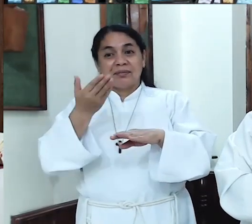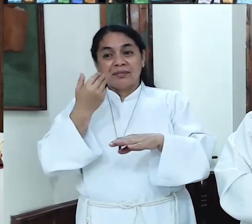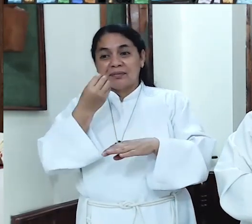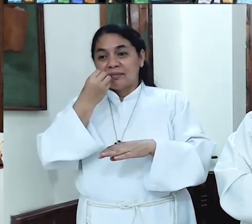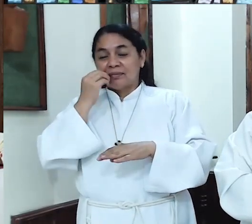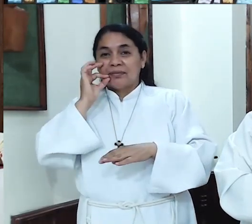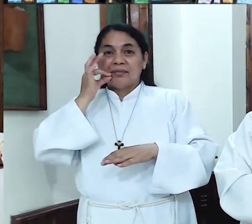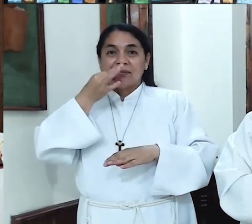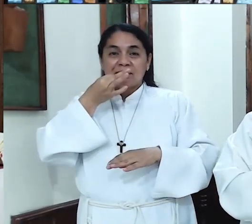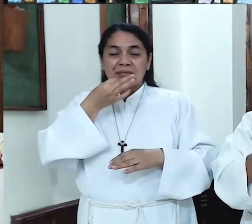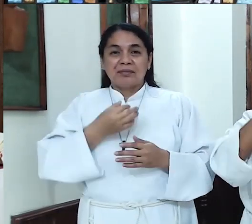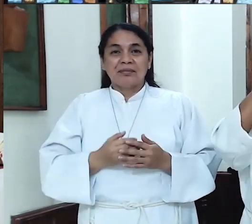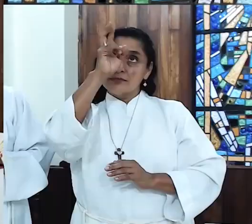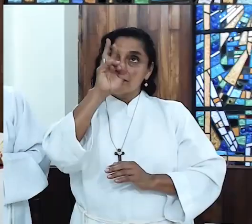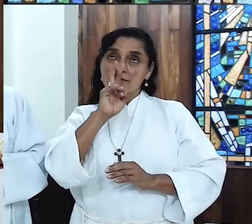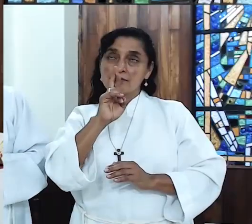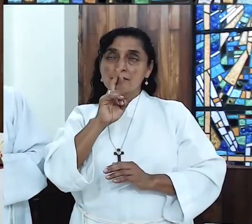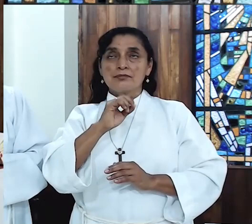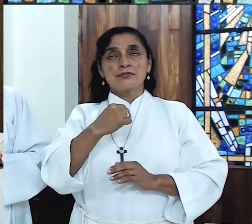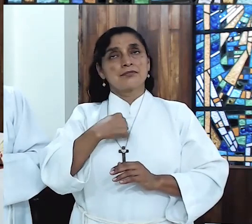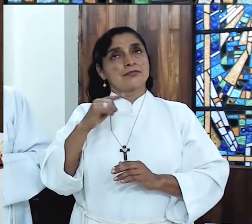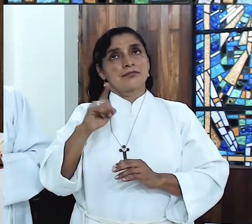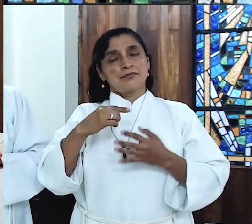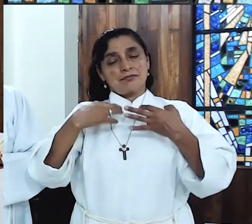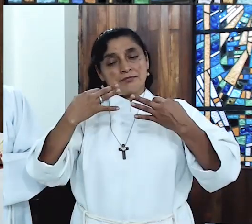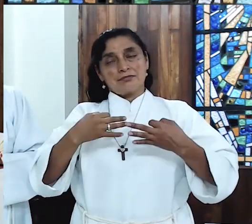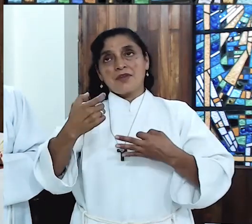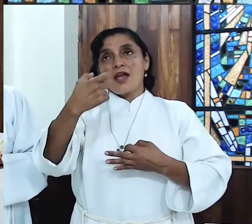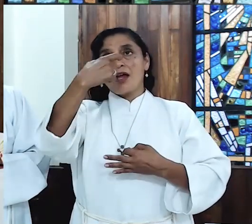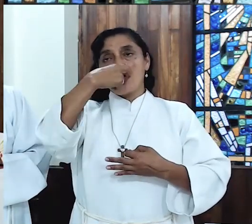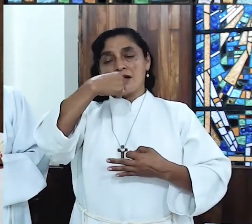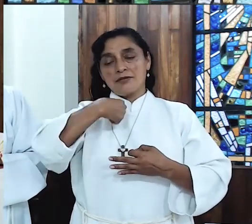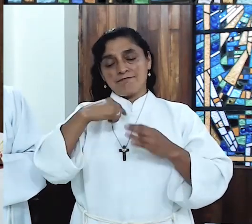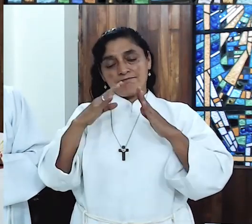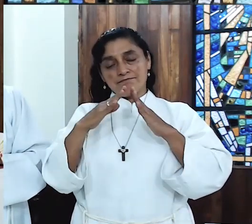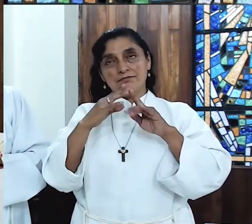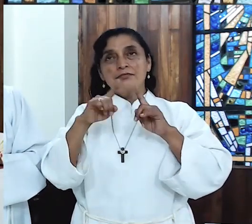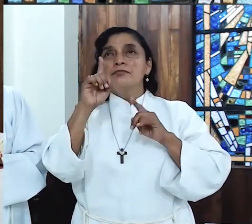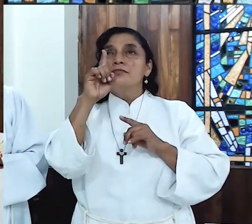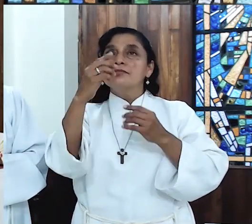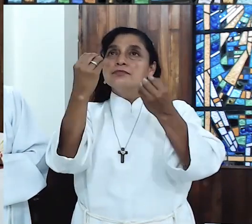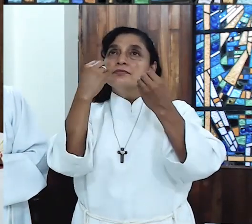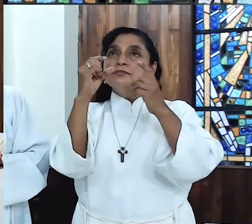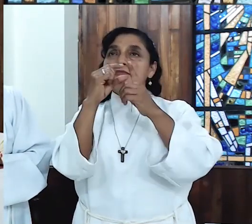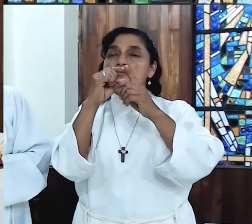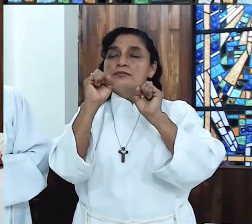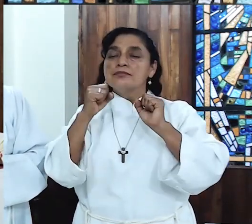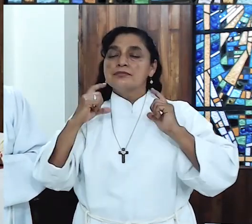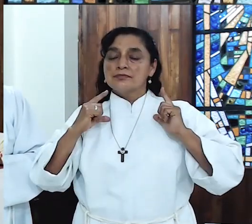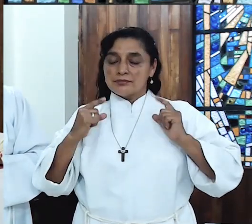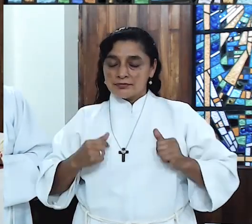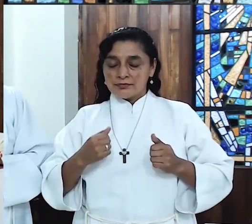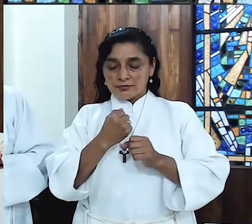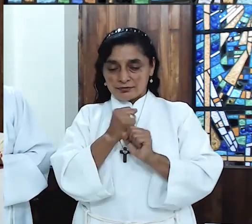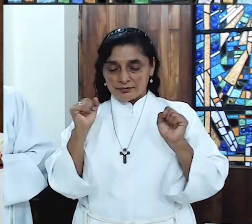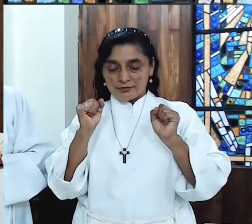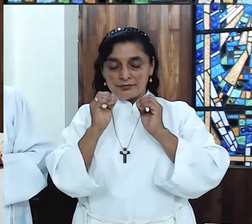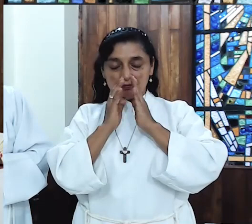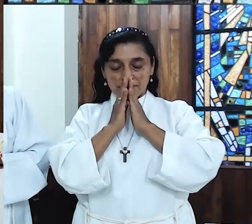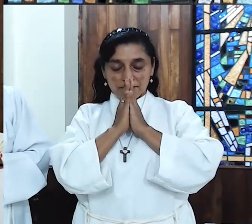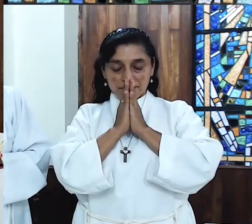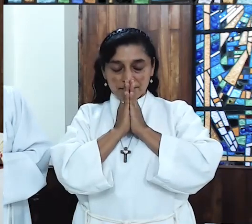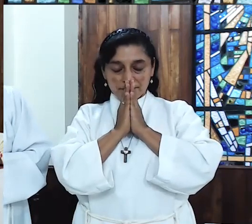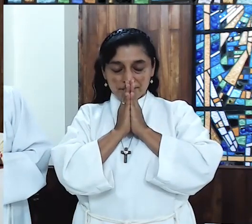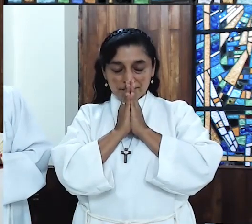banquete. Señor, no soy digno de que entres en mi casa, pero una palabra tuya bastará para